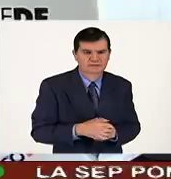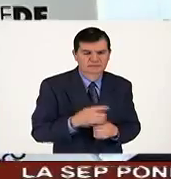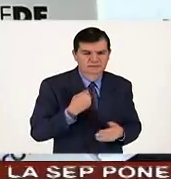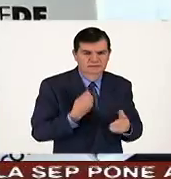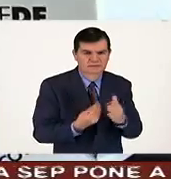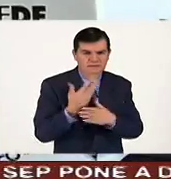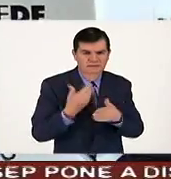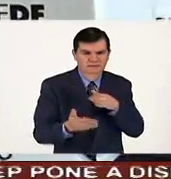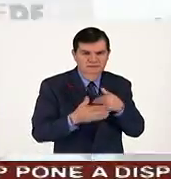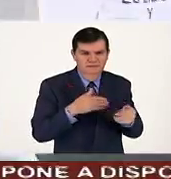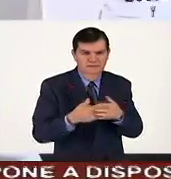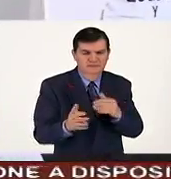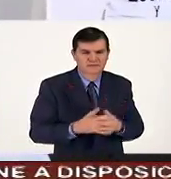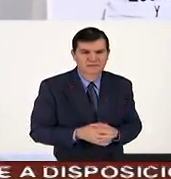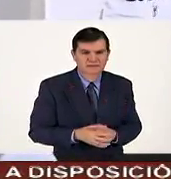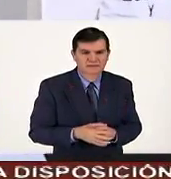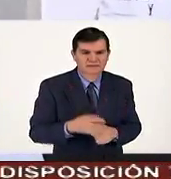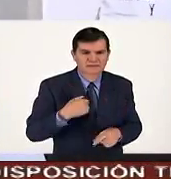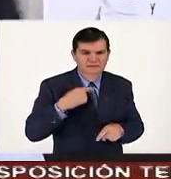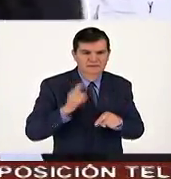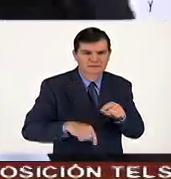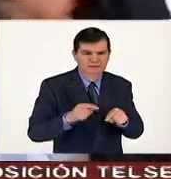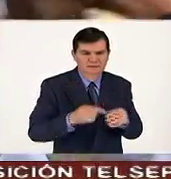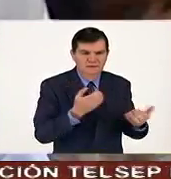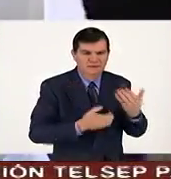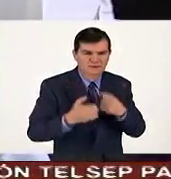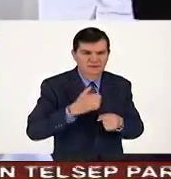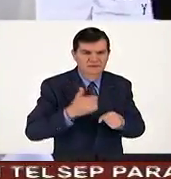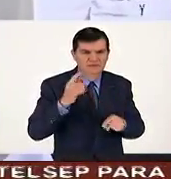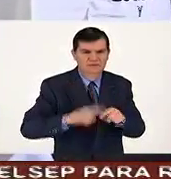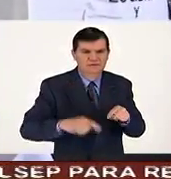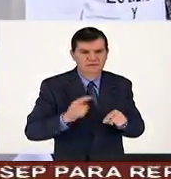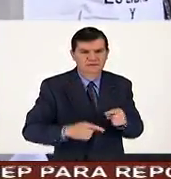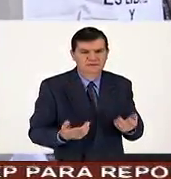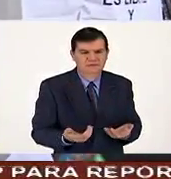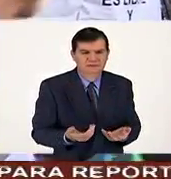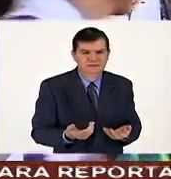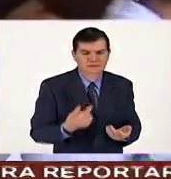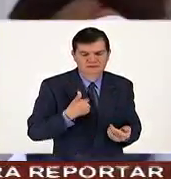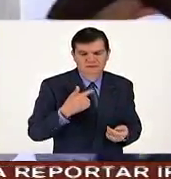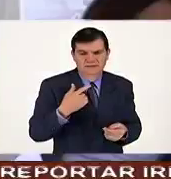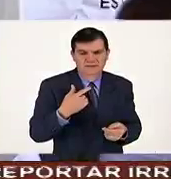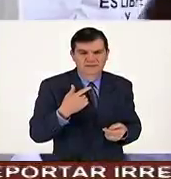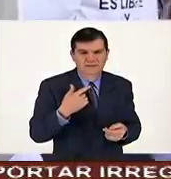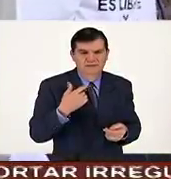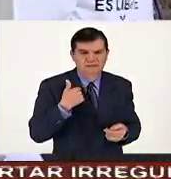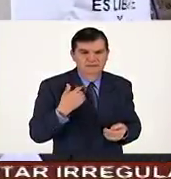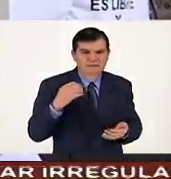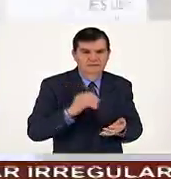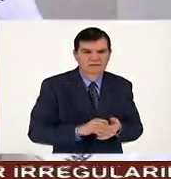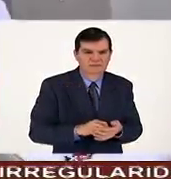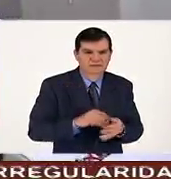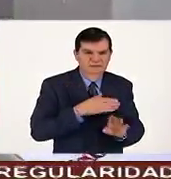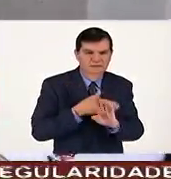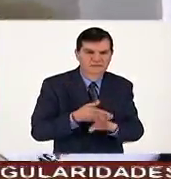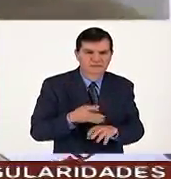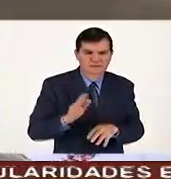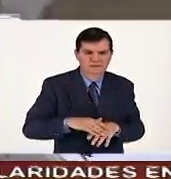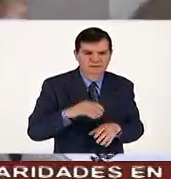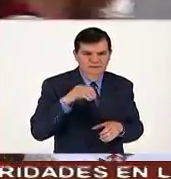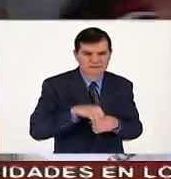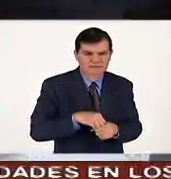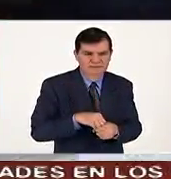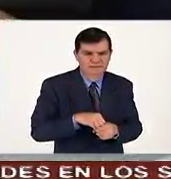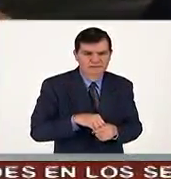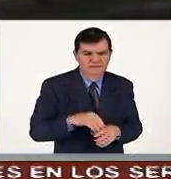irnos modernizando y todo esto. Quiere quitar comerciantes y todo eso y pues nada más quiere, estoy en contra. El voto es